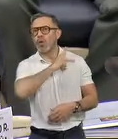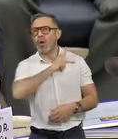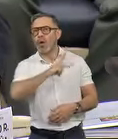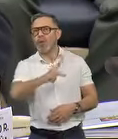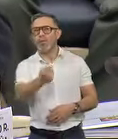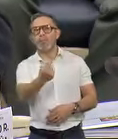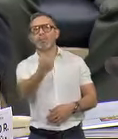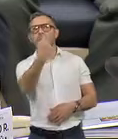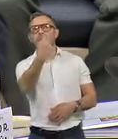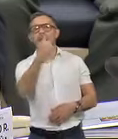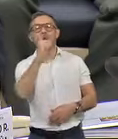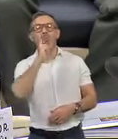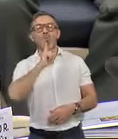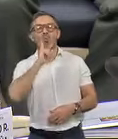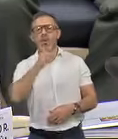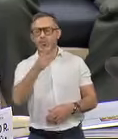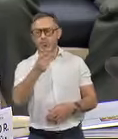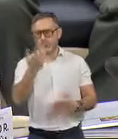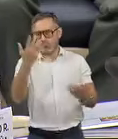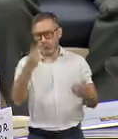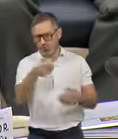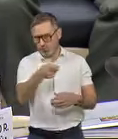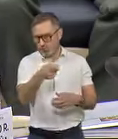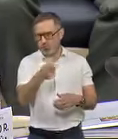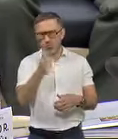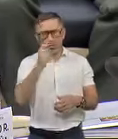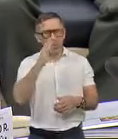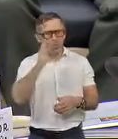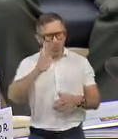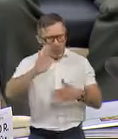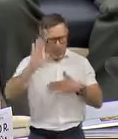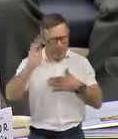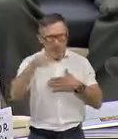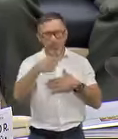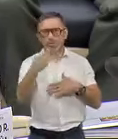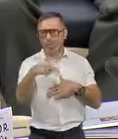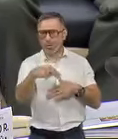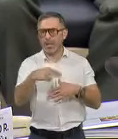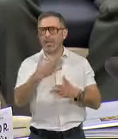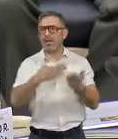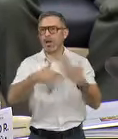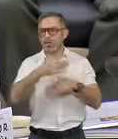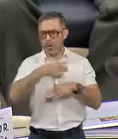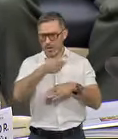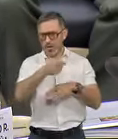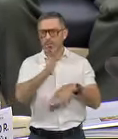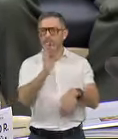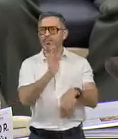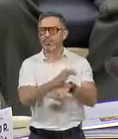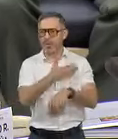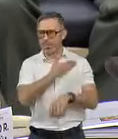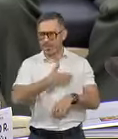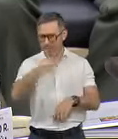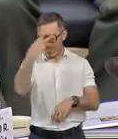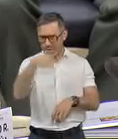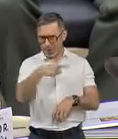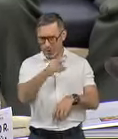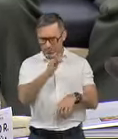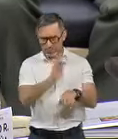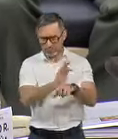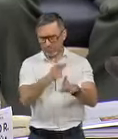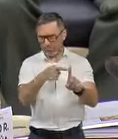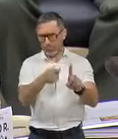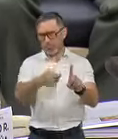de izquierda comprometida, consecuente, humanista, que se llama Claudia Sheinbaum Pardo, encabece la presidencia de la República. Y creo que eso va a ser